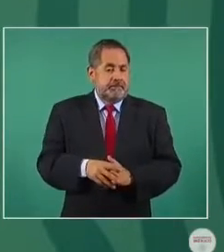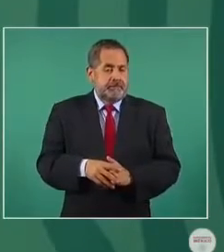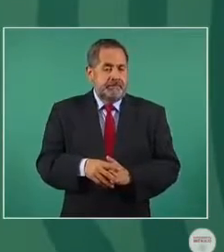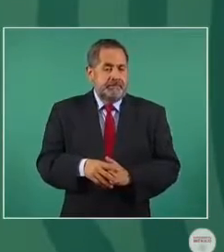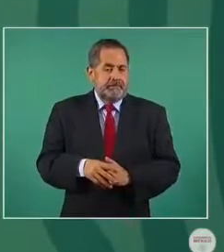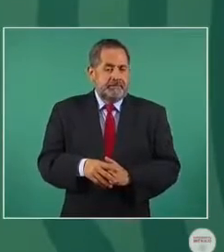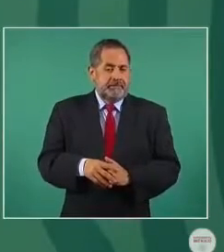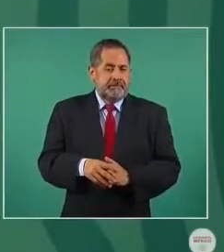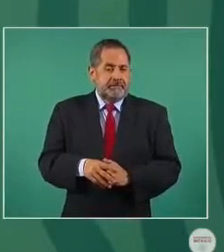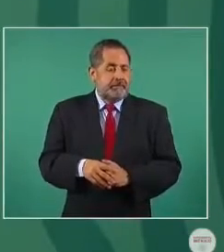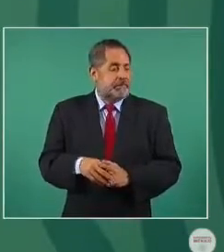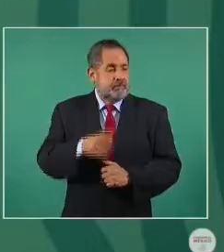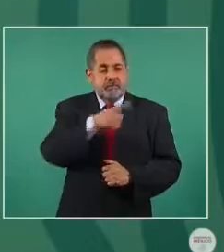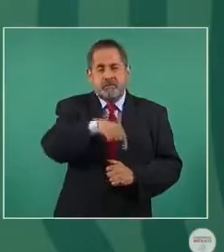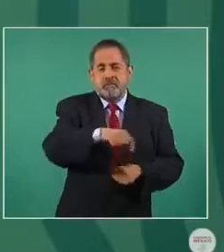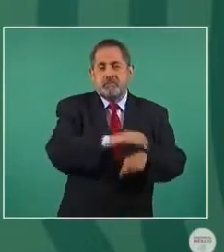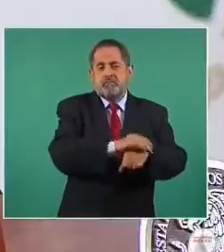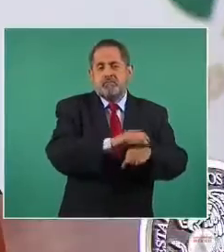Todos sus amigos políticos,